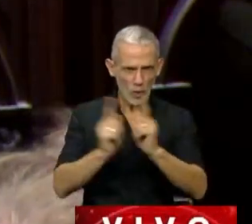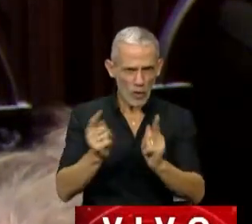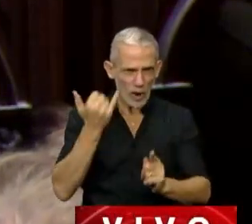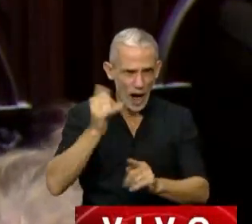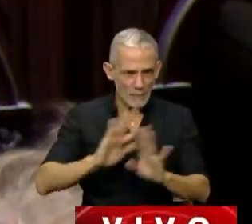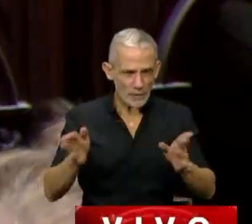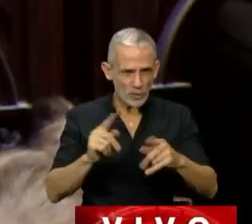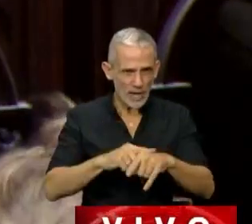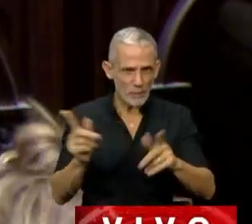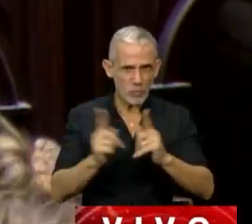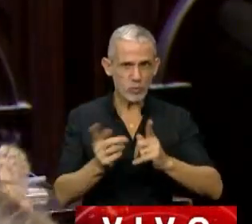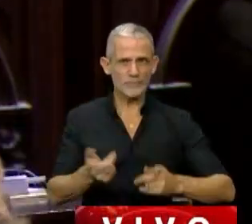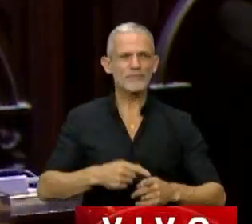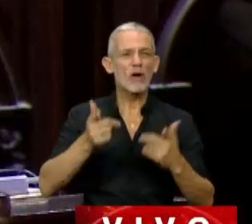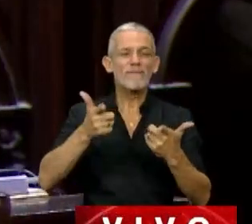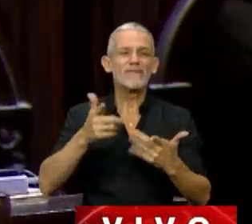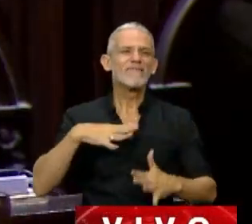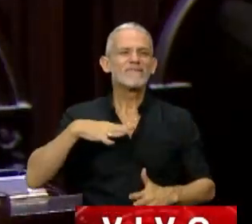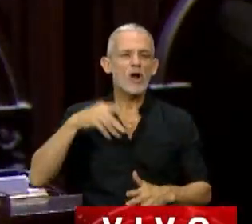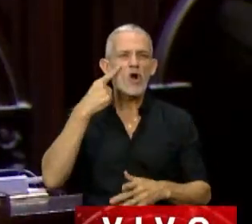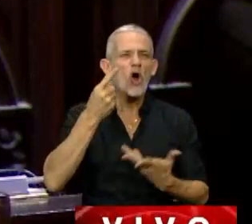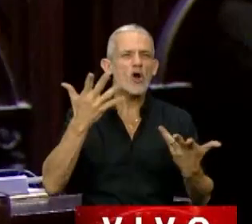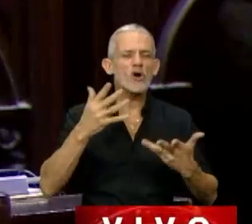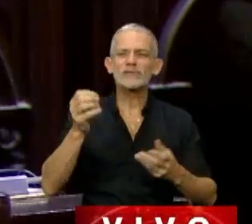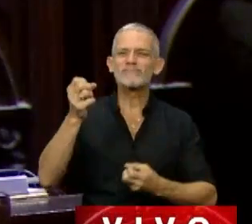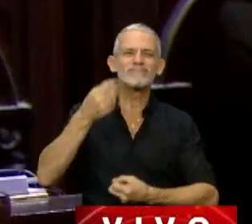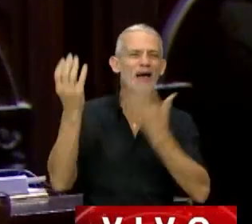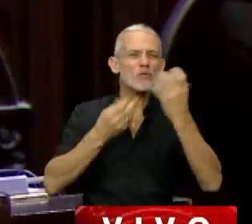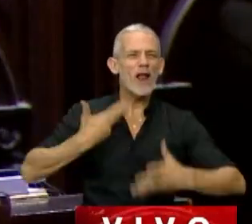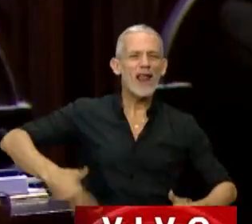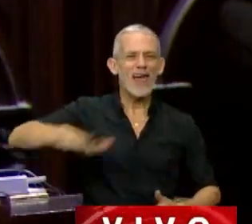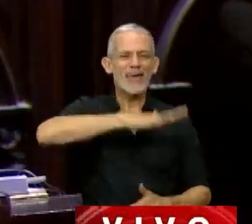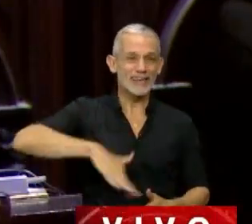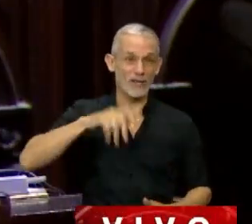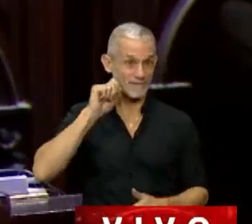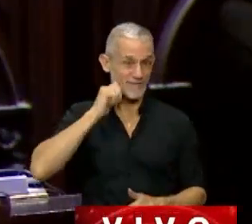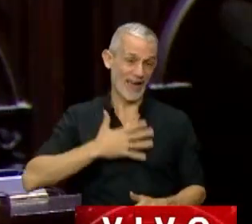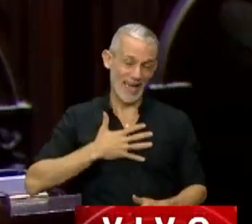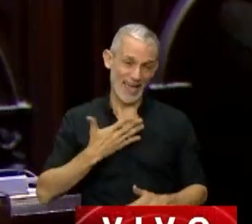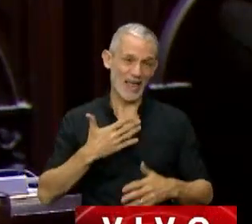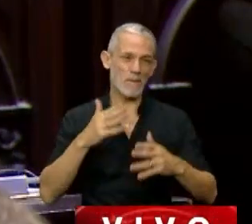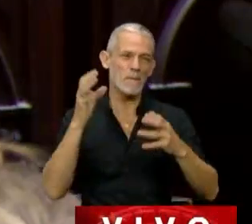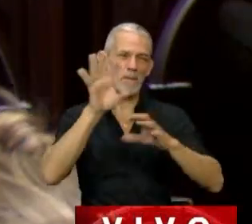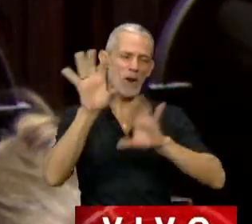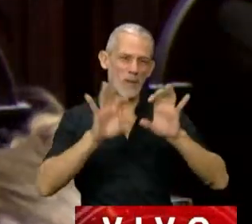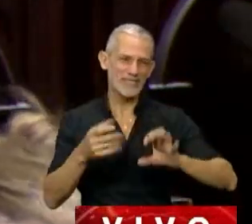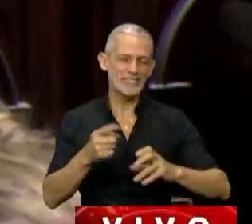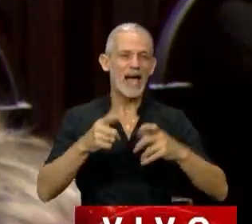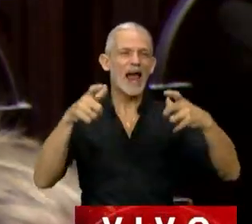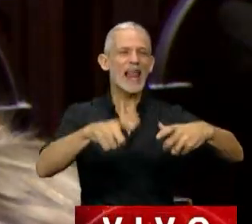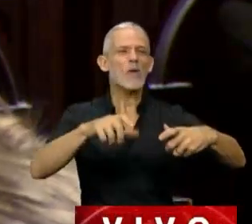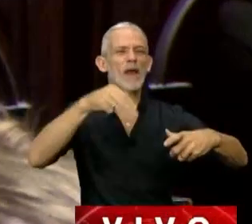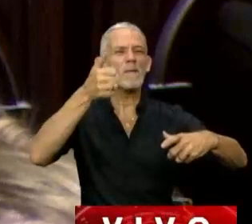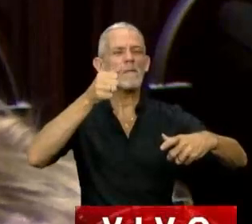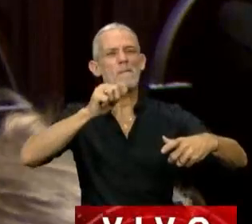pasó el tiempo! No tienen la suerte de conocer la maravilla natural en nuestra querida provincia, estamos hablando de la Laguna Mar